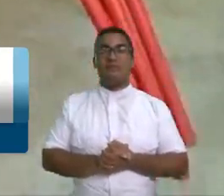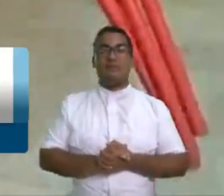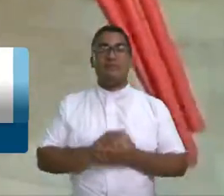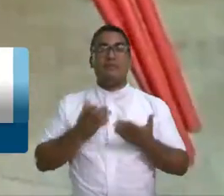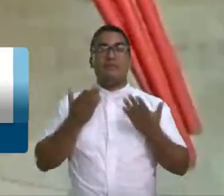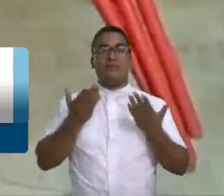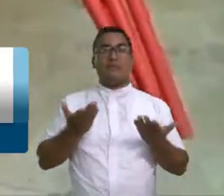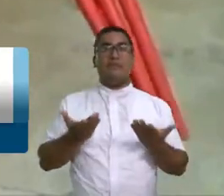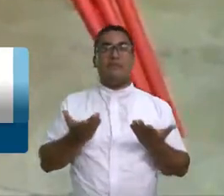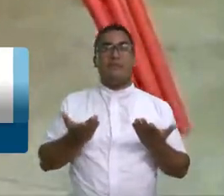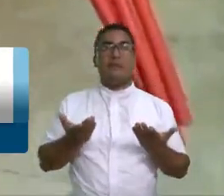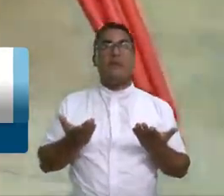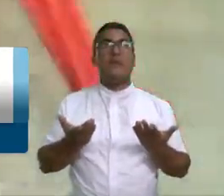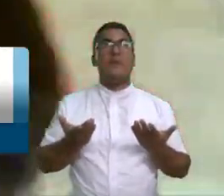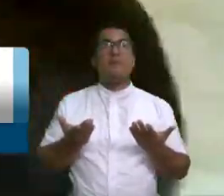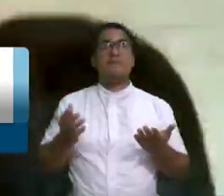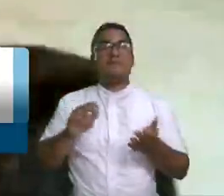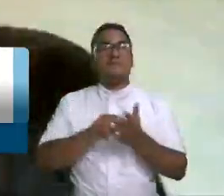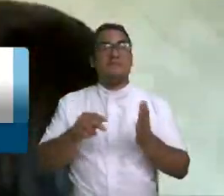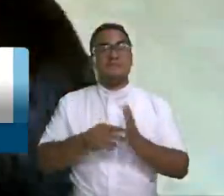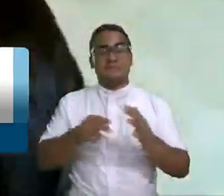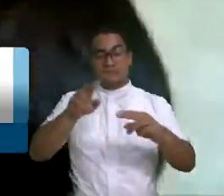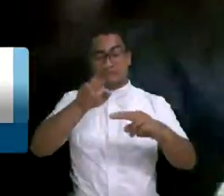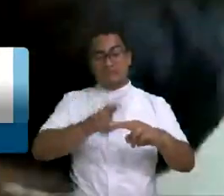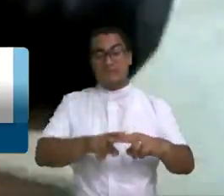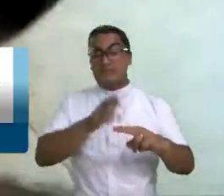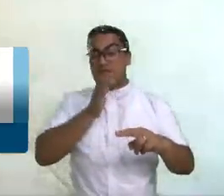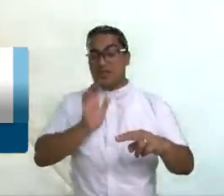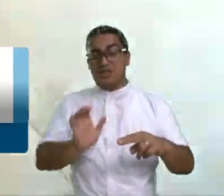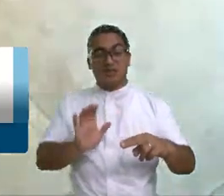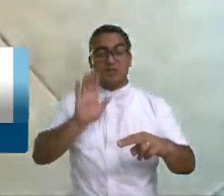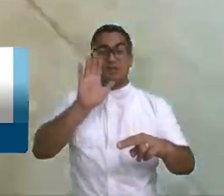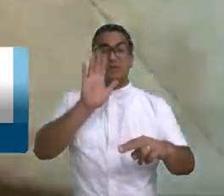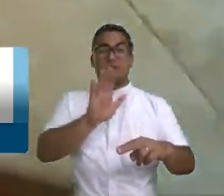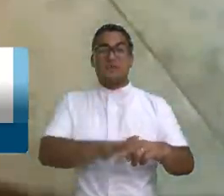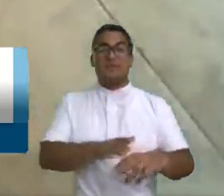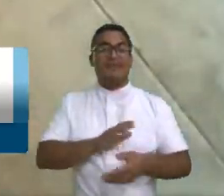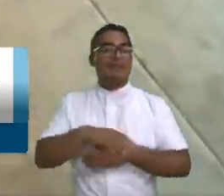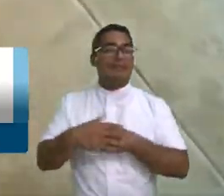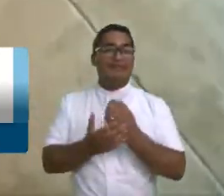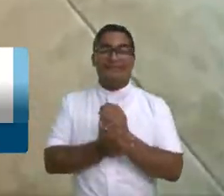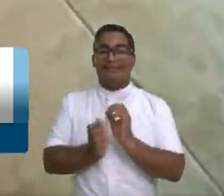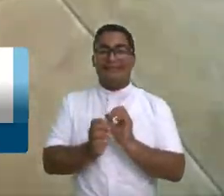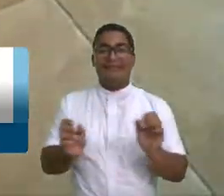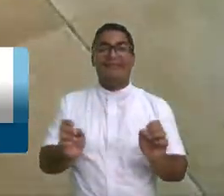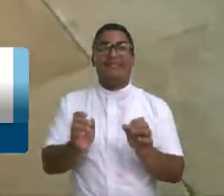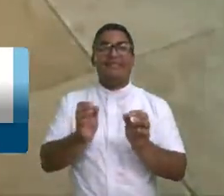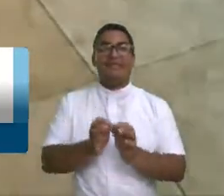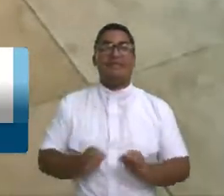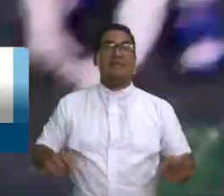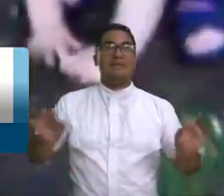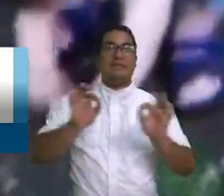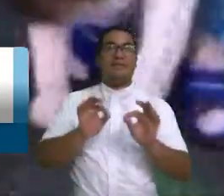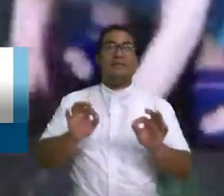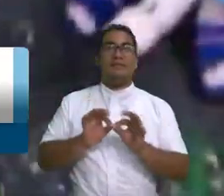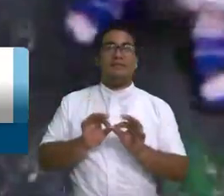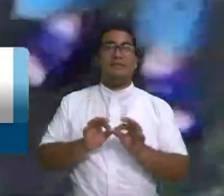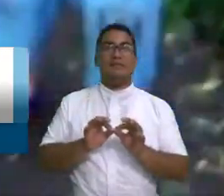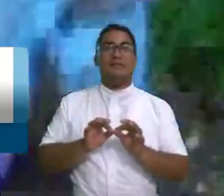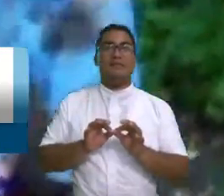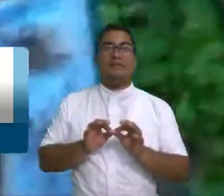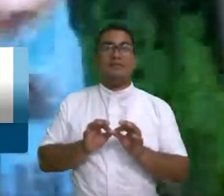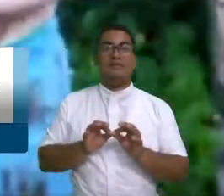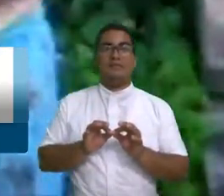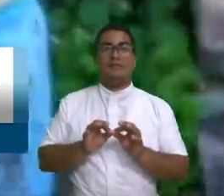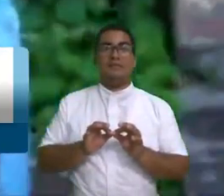Entonces, toca la silla y el niño la tocó después, no le lavan las manos al niño, ¿verdad? ¿Qué tan importantes son los gel, bro?